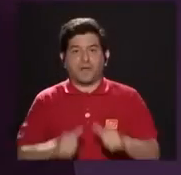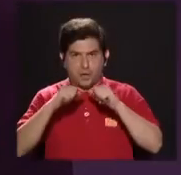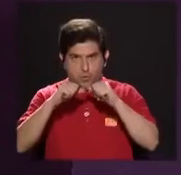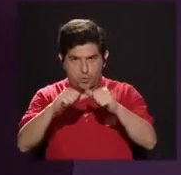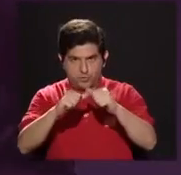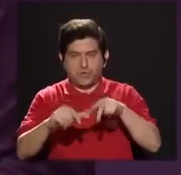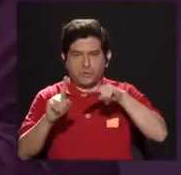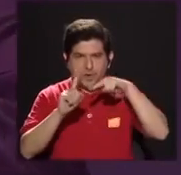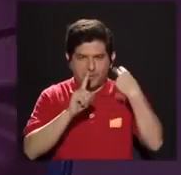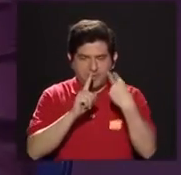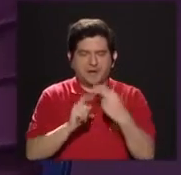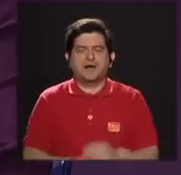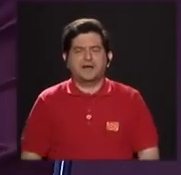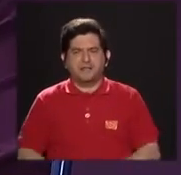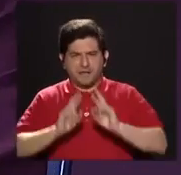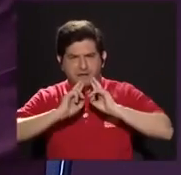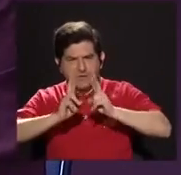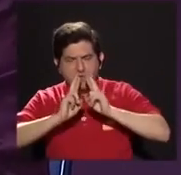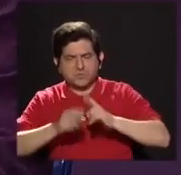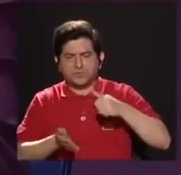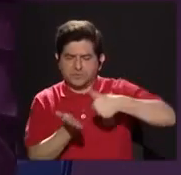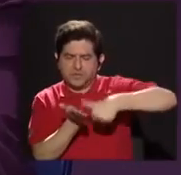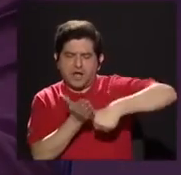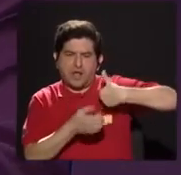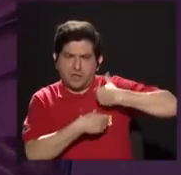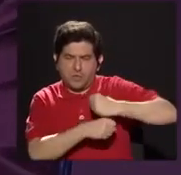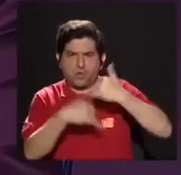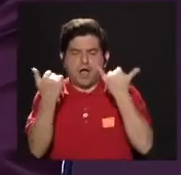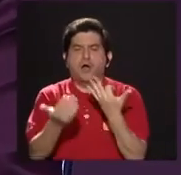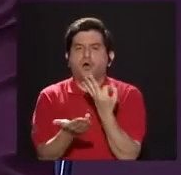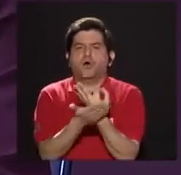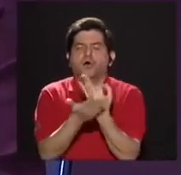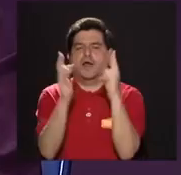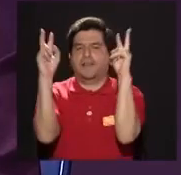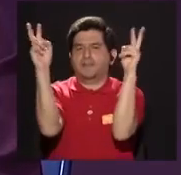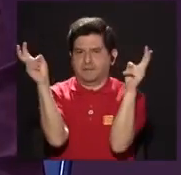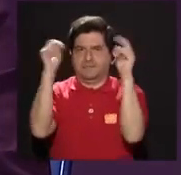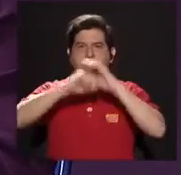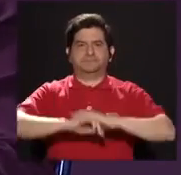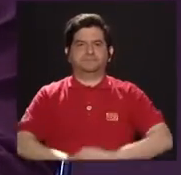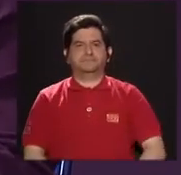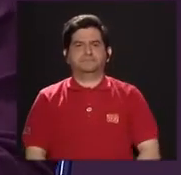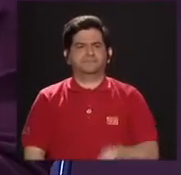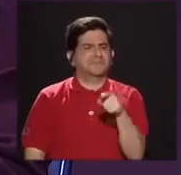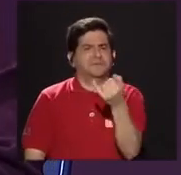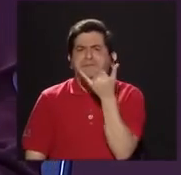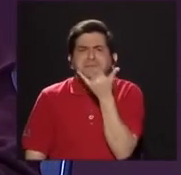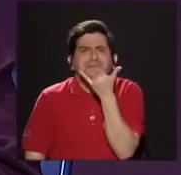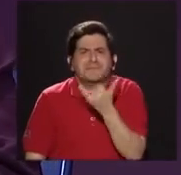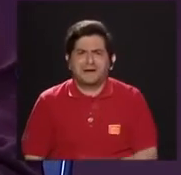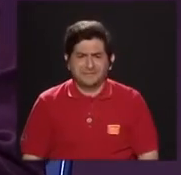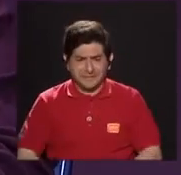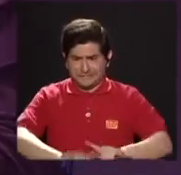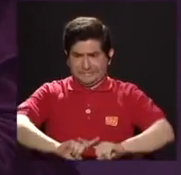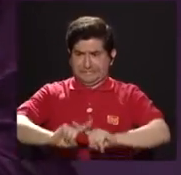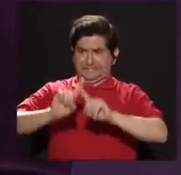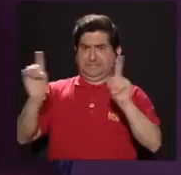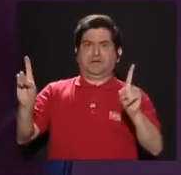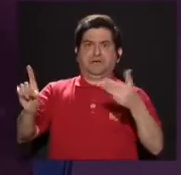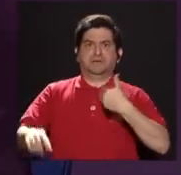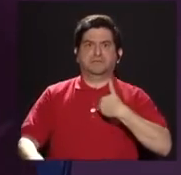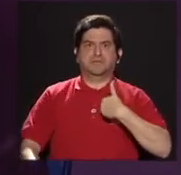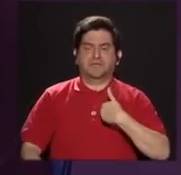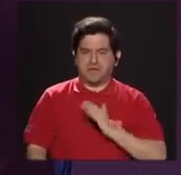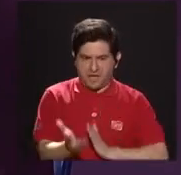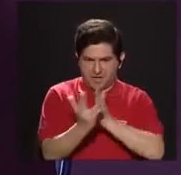Seguimos con las miradas a los resultados municipales. Entremos al tema del financiamiento. ¿Qué pasa ahí? Hay una gran diferencia